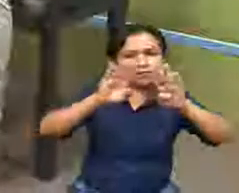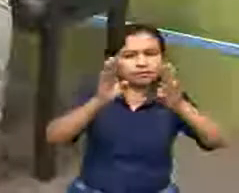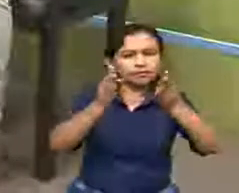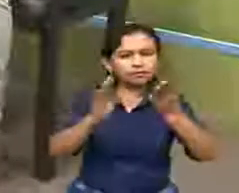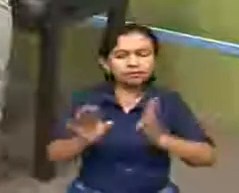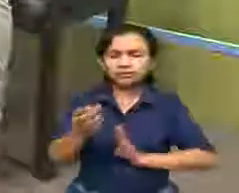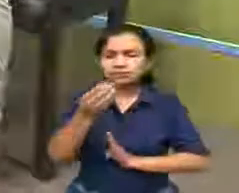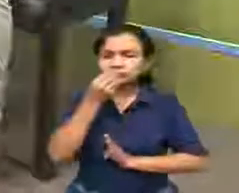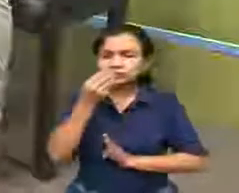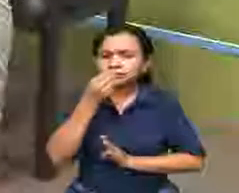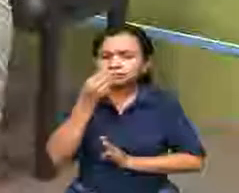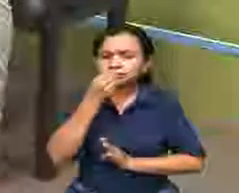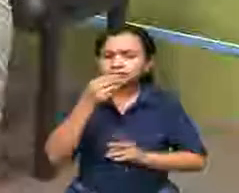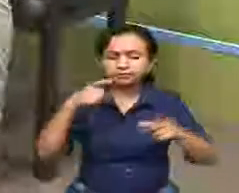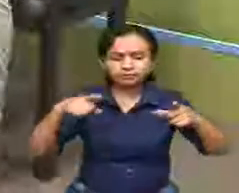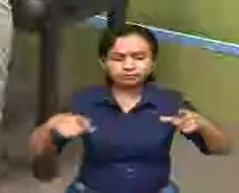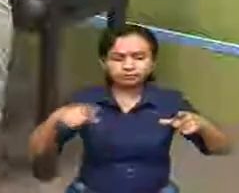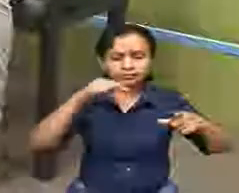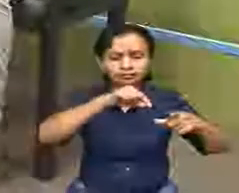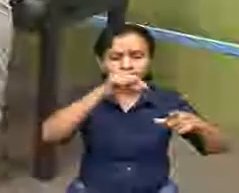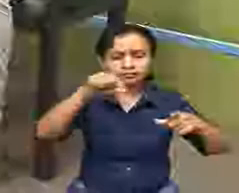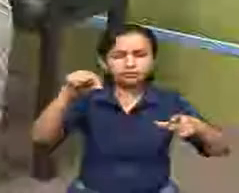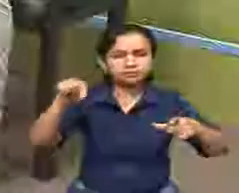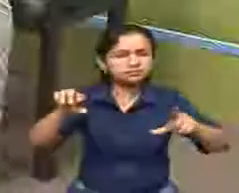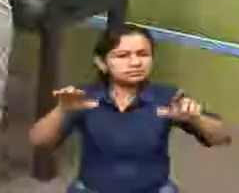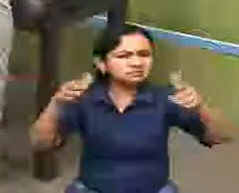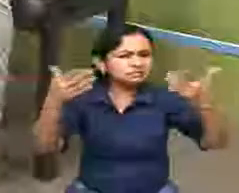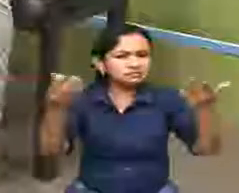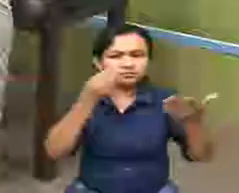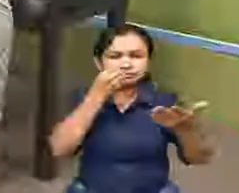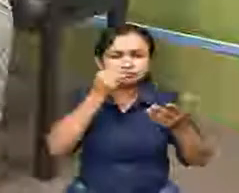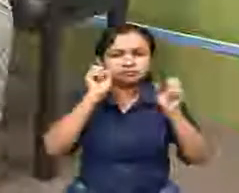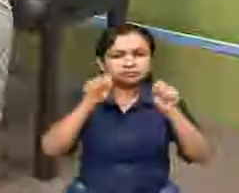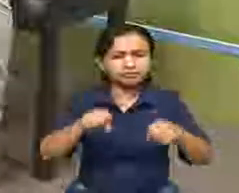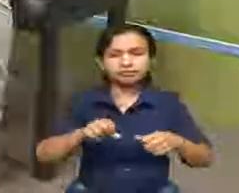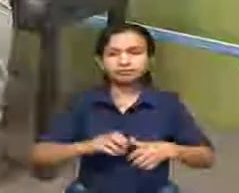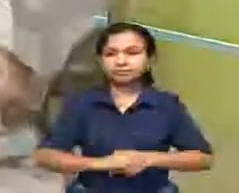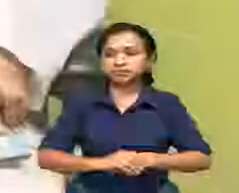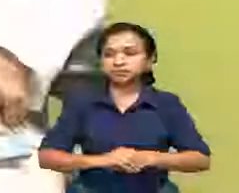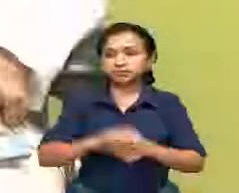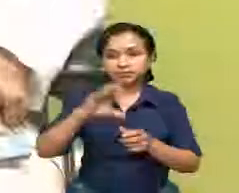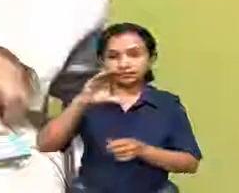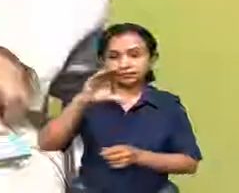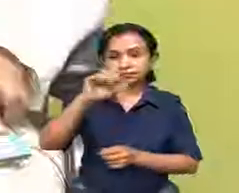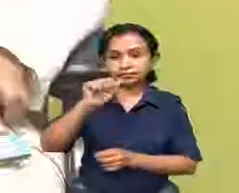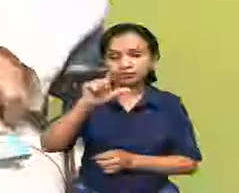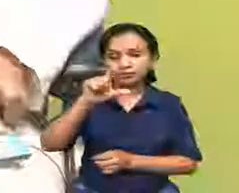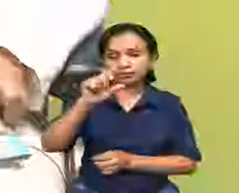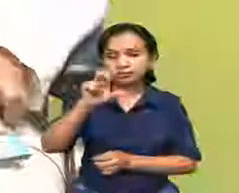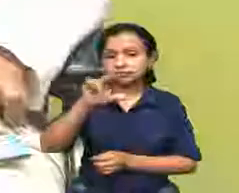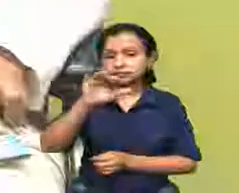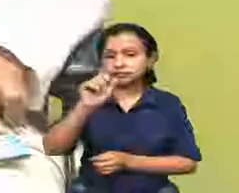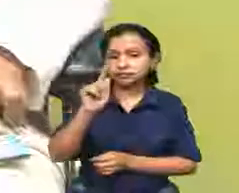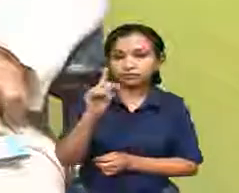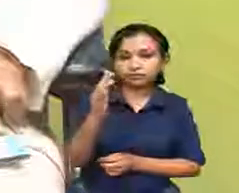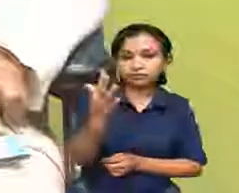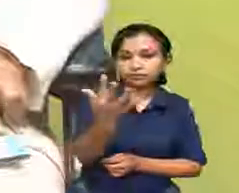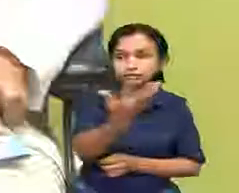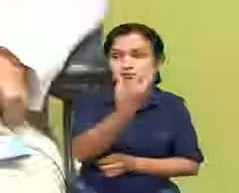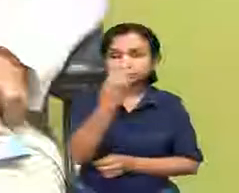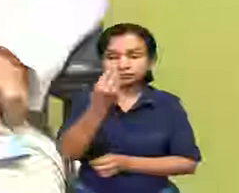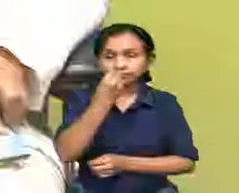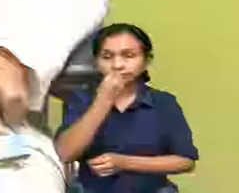mujer embarazada y en qué alimentos lo podemos encontrar? Las calorías se encuentran en todos los alimentos, ¿verdad?